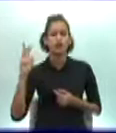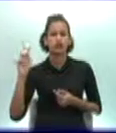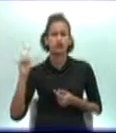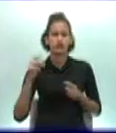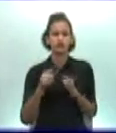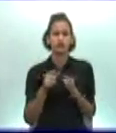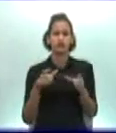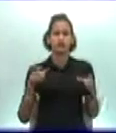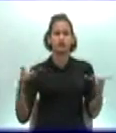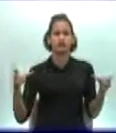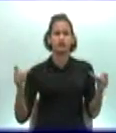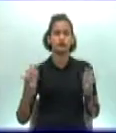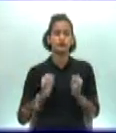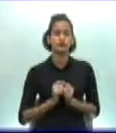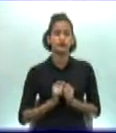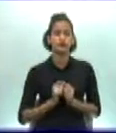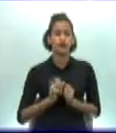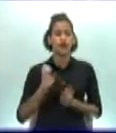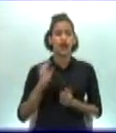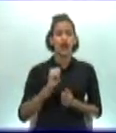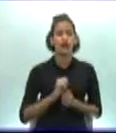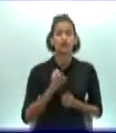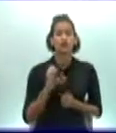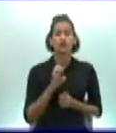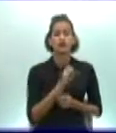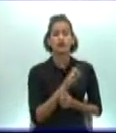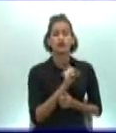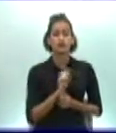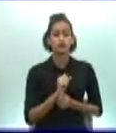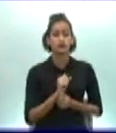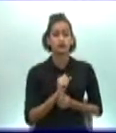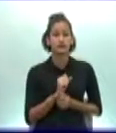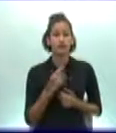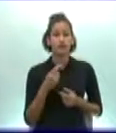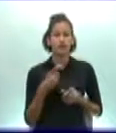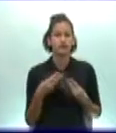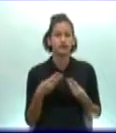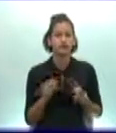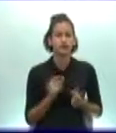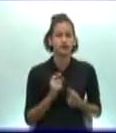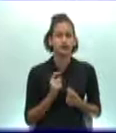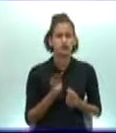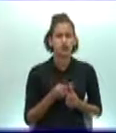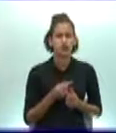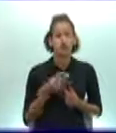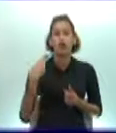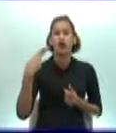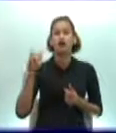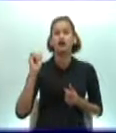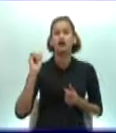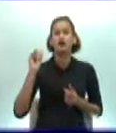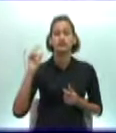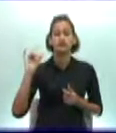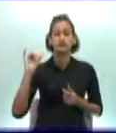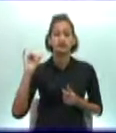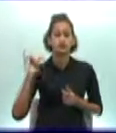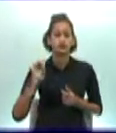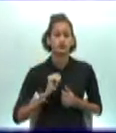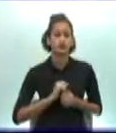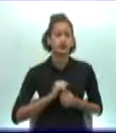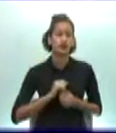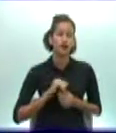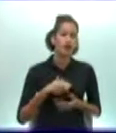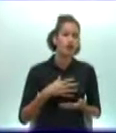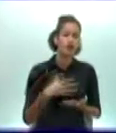Hacia el este, la tierra más próxima es Haití. El paso de los vientos, con 77